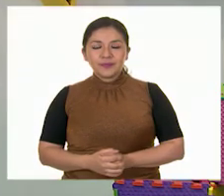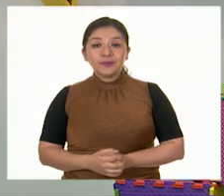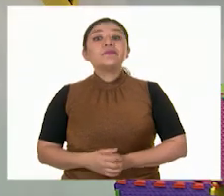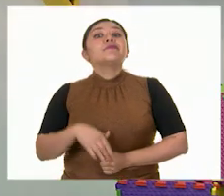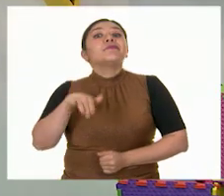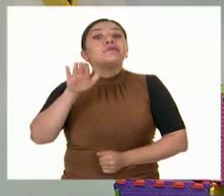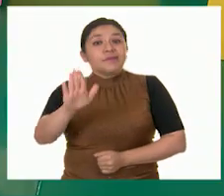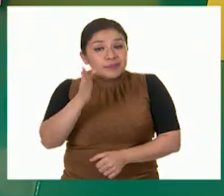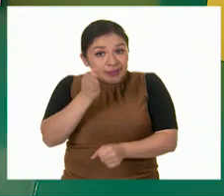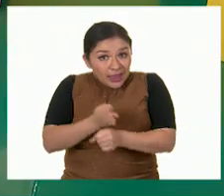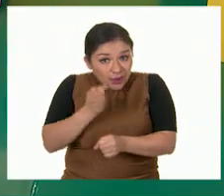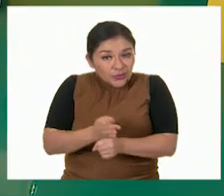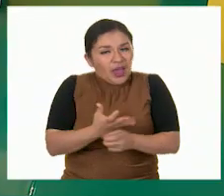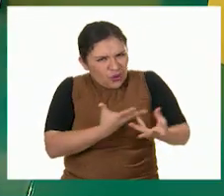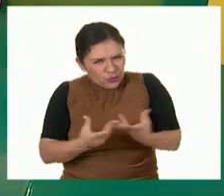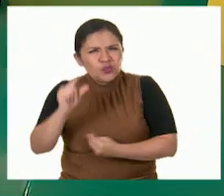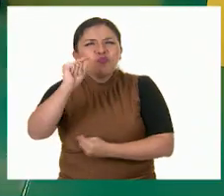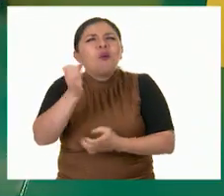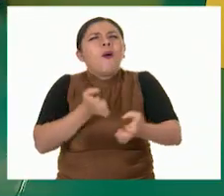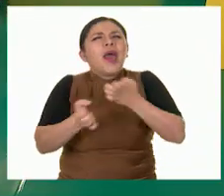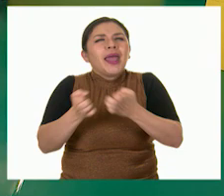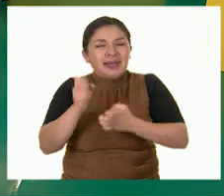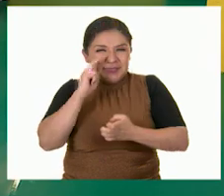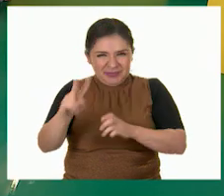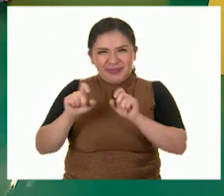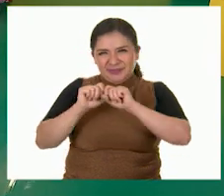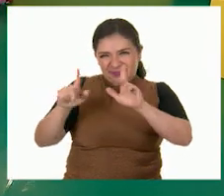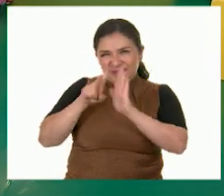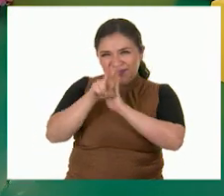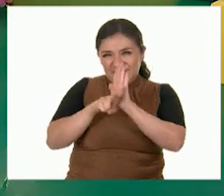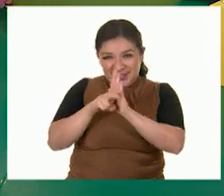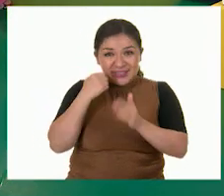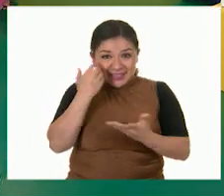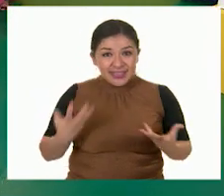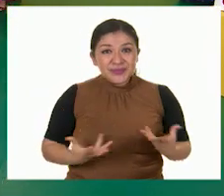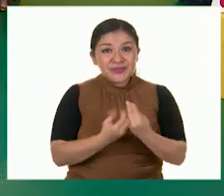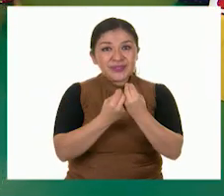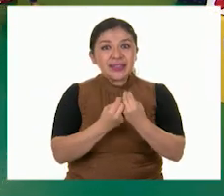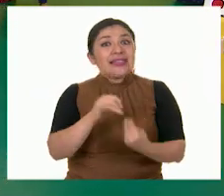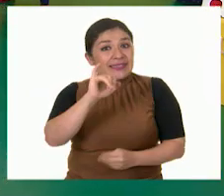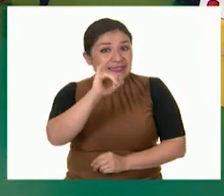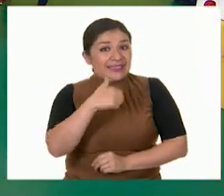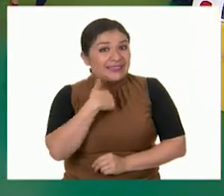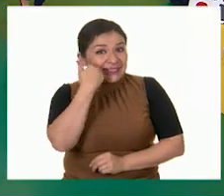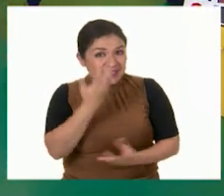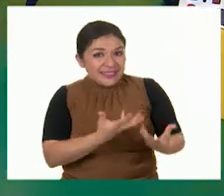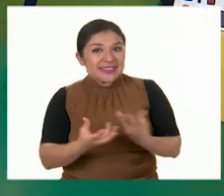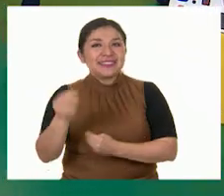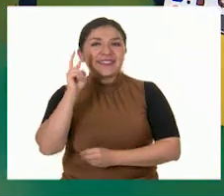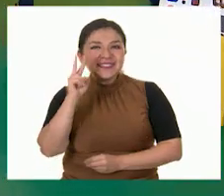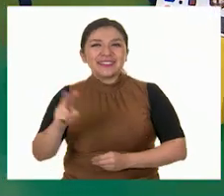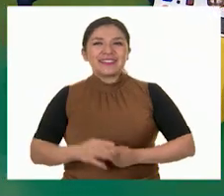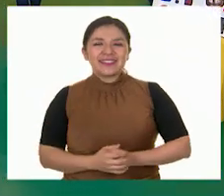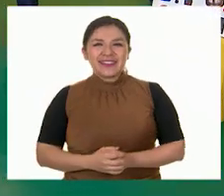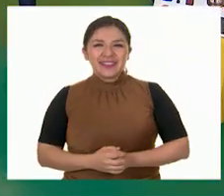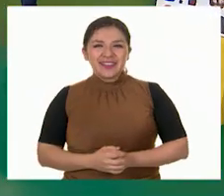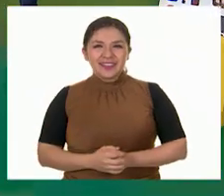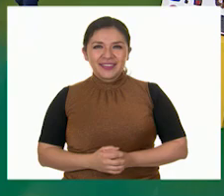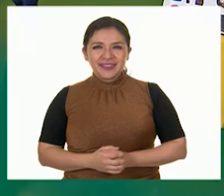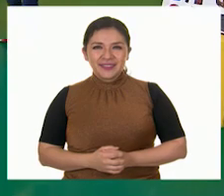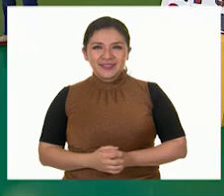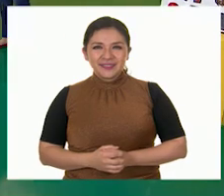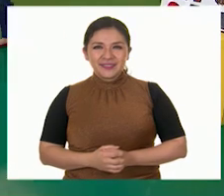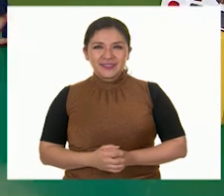Pero antes, vamos a hacer un poquito de ejercicio con la siguiente cápsula. ¿Qué te parece, Yesenia? Sí, hay que movernos. Hay que estirarse un poquito antes de